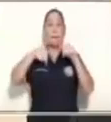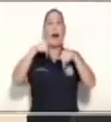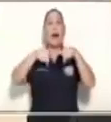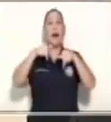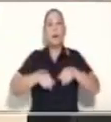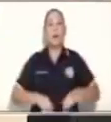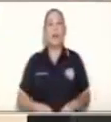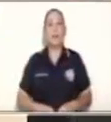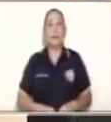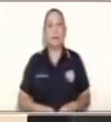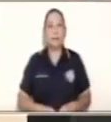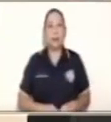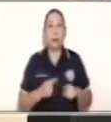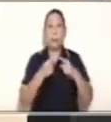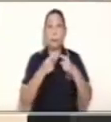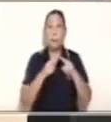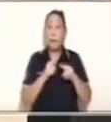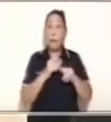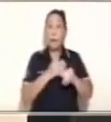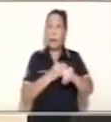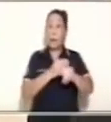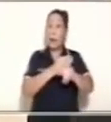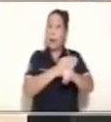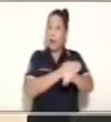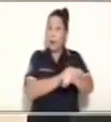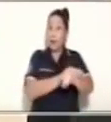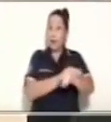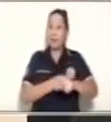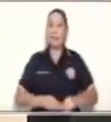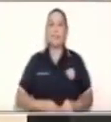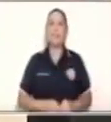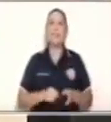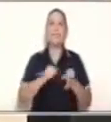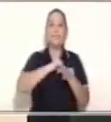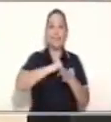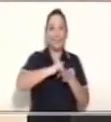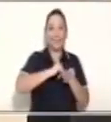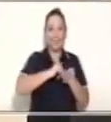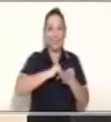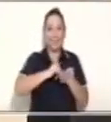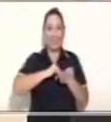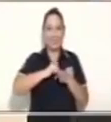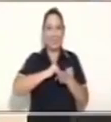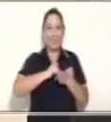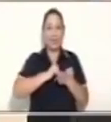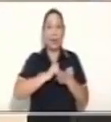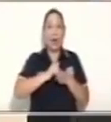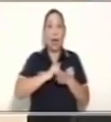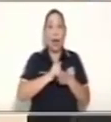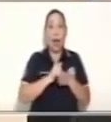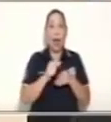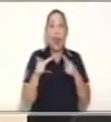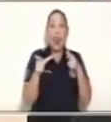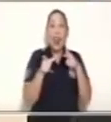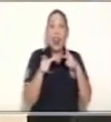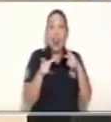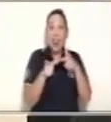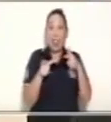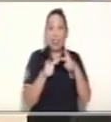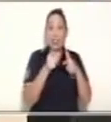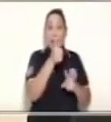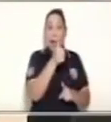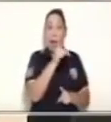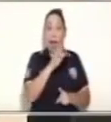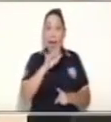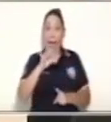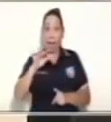hoy, pero antes vamos a repasar una letra del alfabeto muy importante y